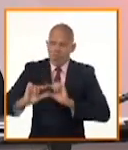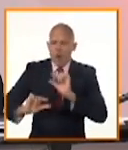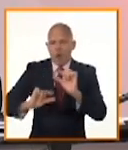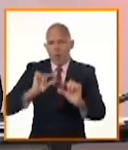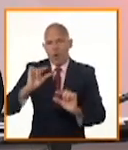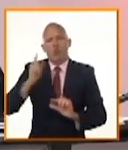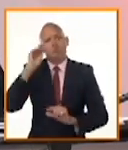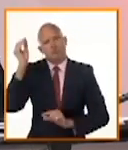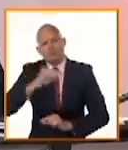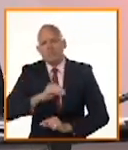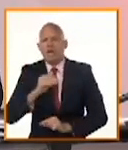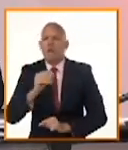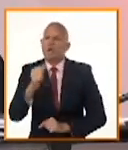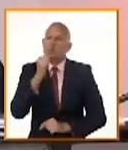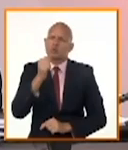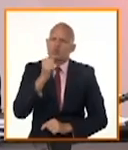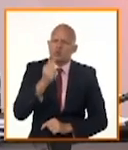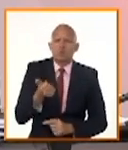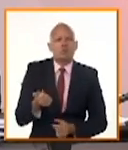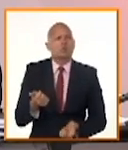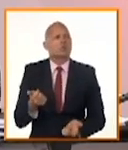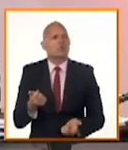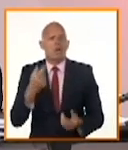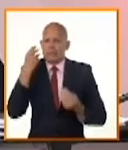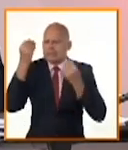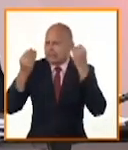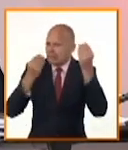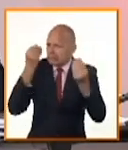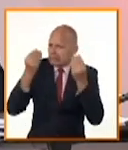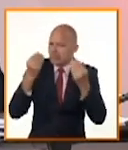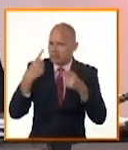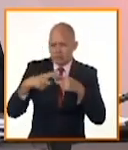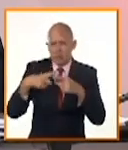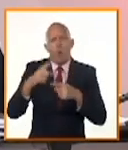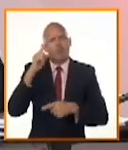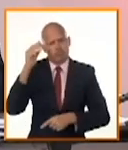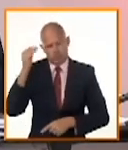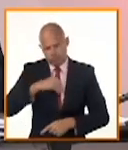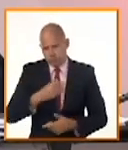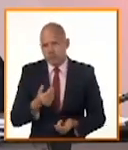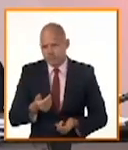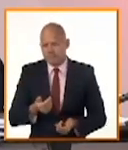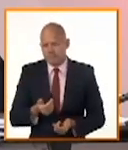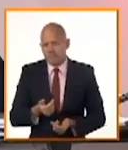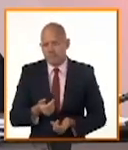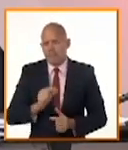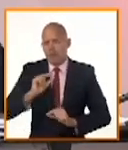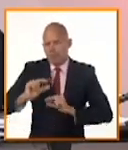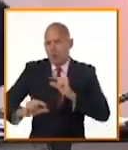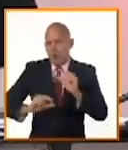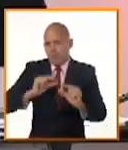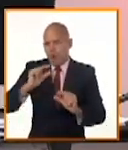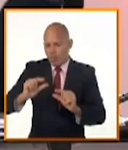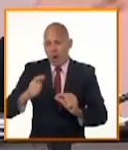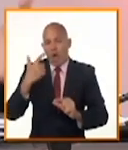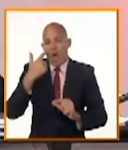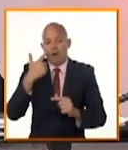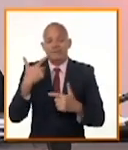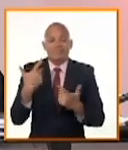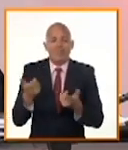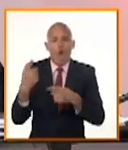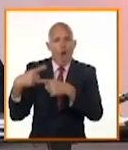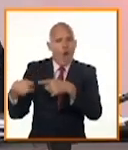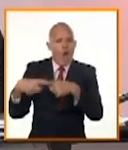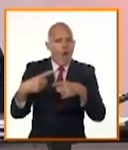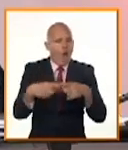preocupaciones inquietudes también hay elementos Por supuesto que como decía trascienden a esta decisión tienen que ver con todo